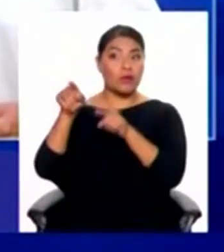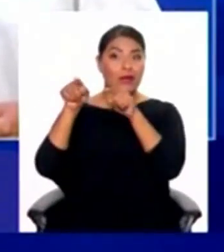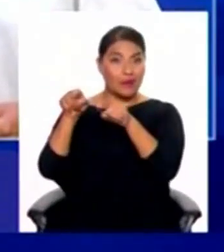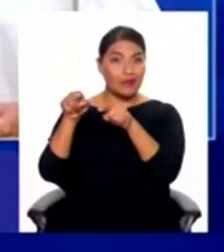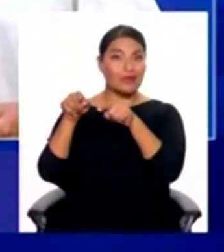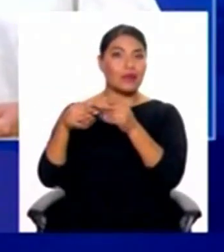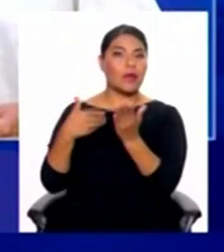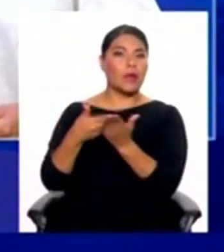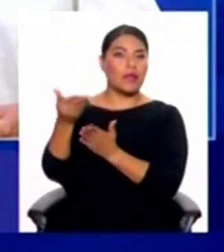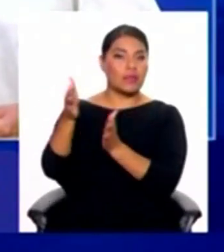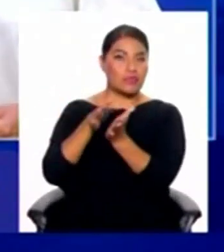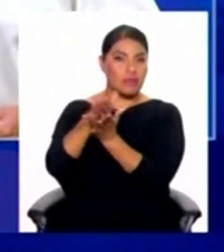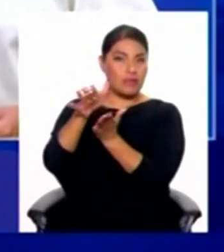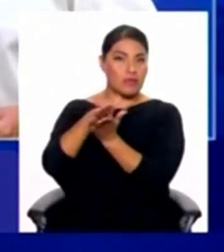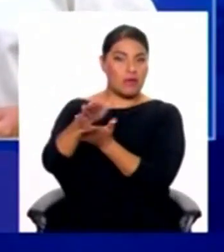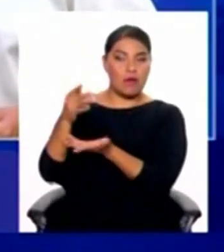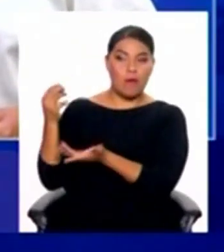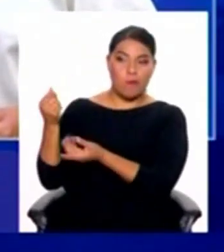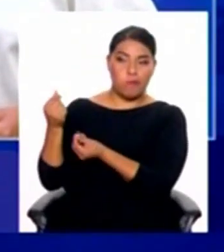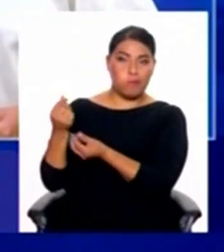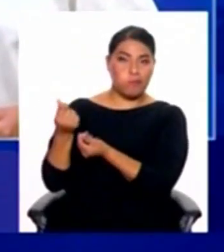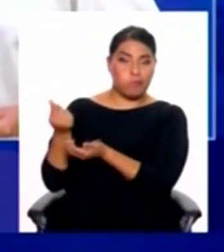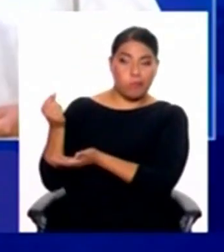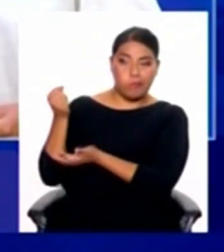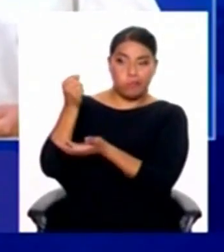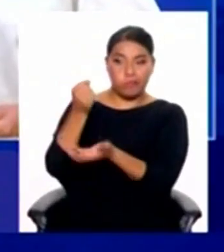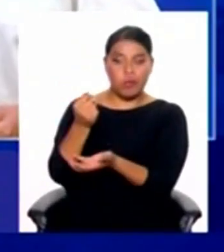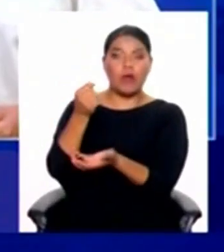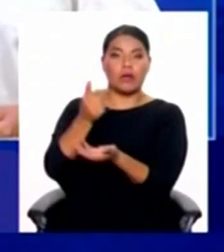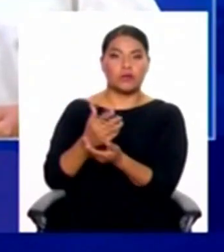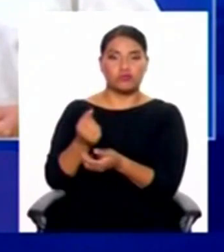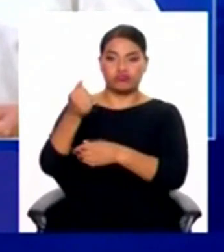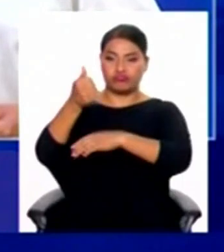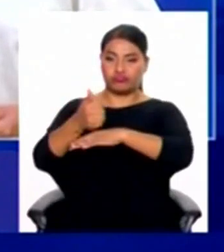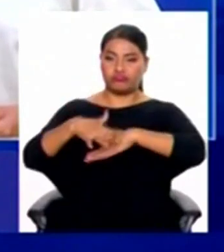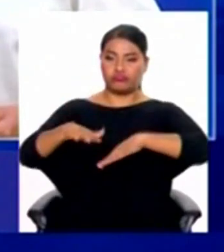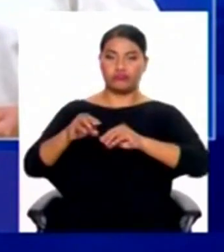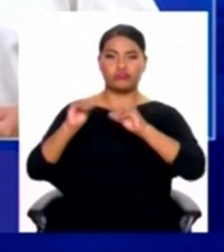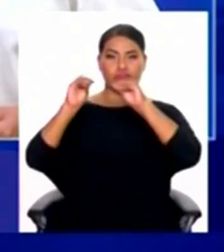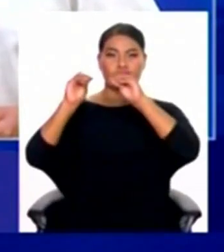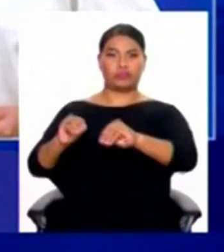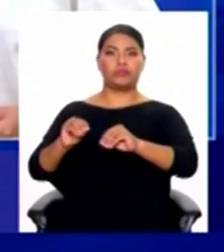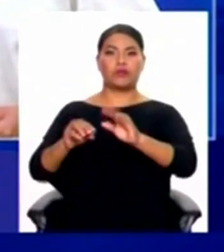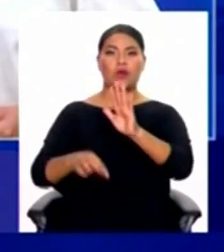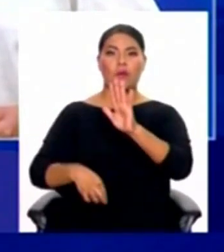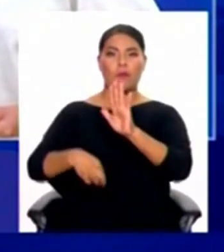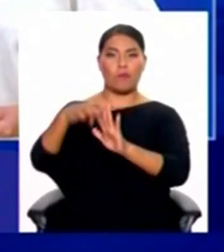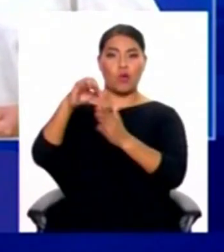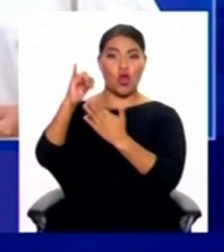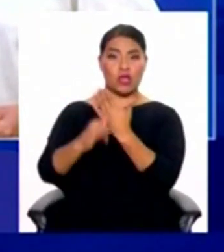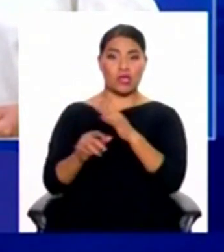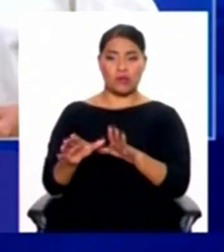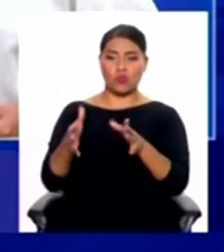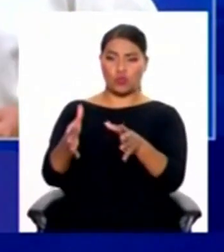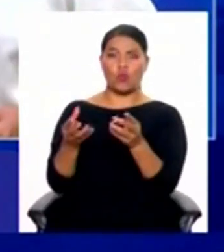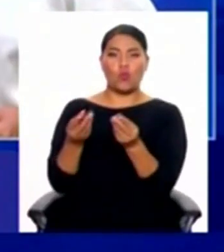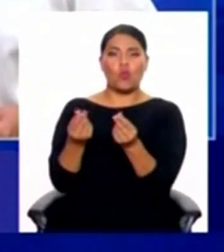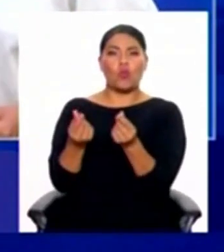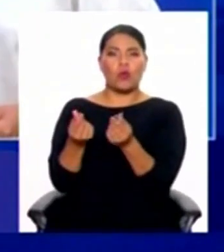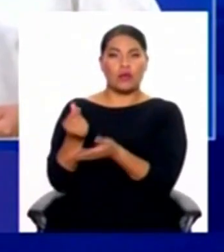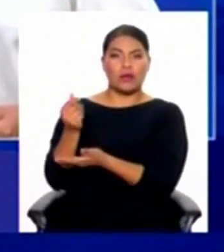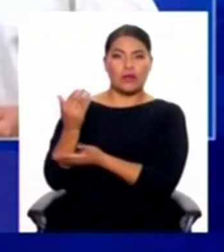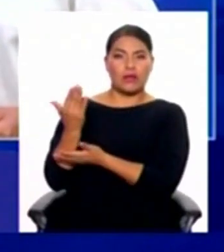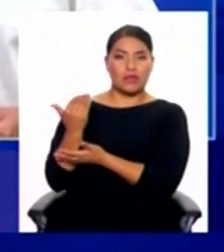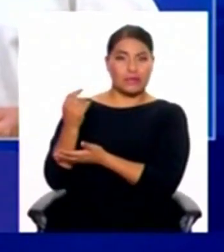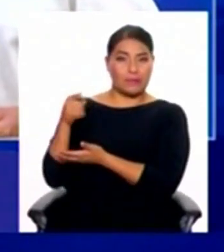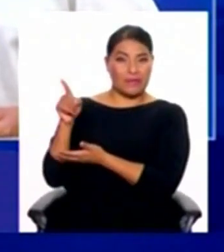justamente orientado a megaproyectos de infraestructura que están alrededor de 15 mil millones de soles. ¿Este tipo